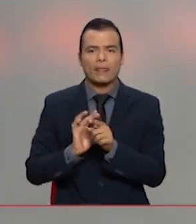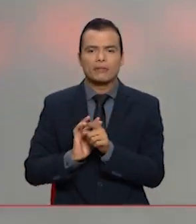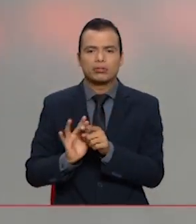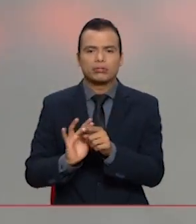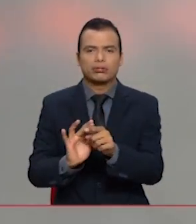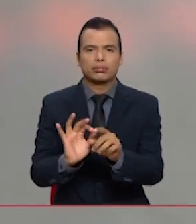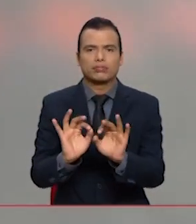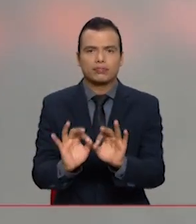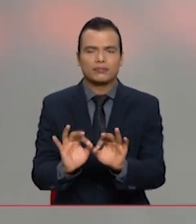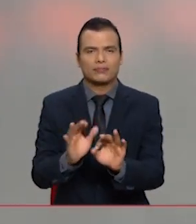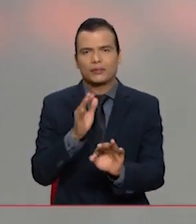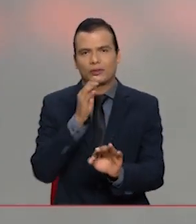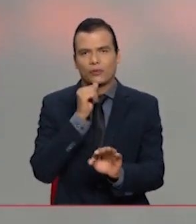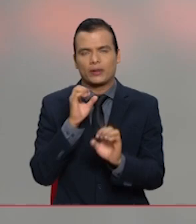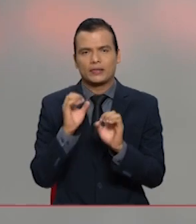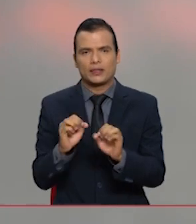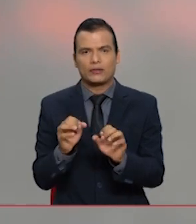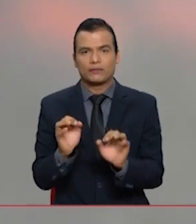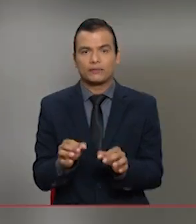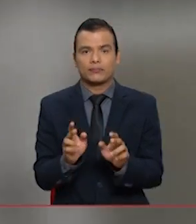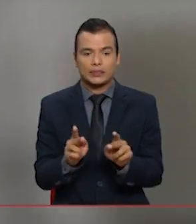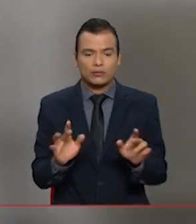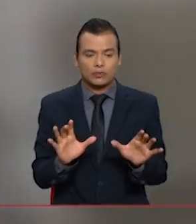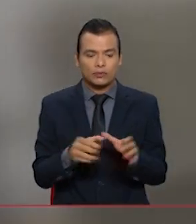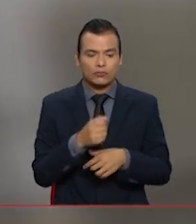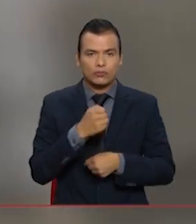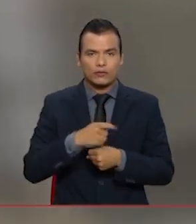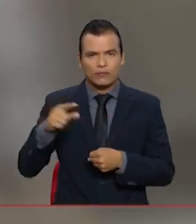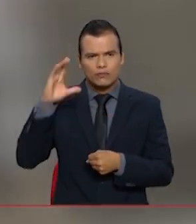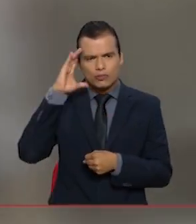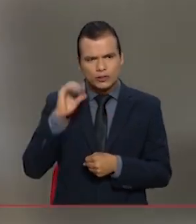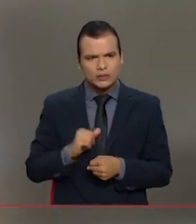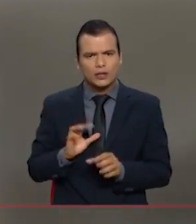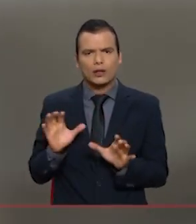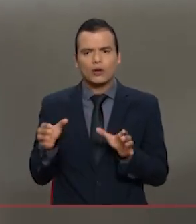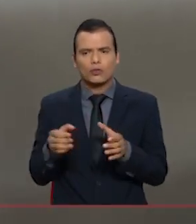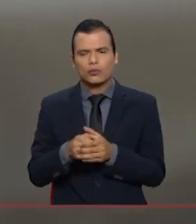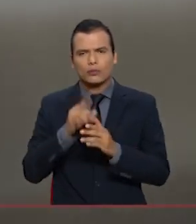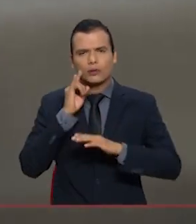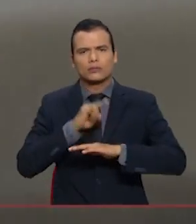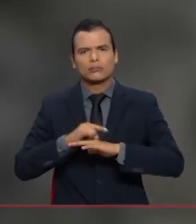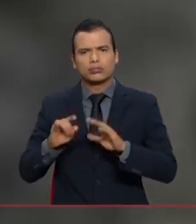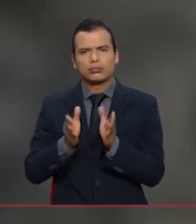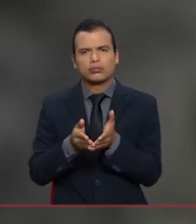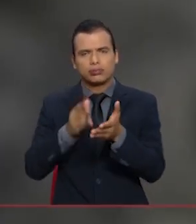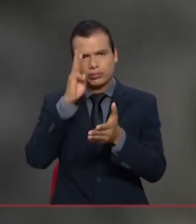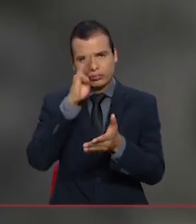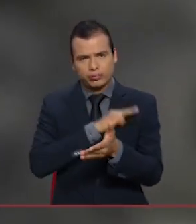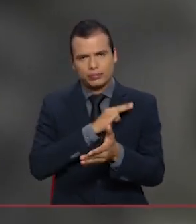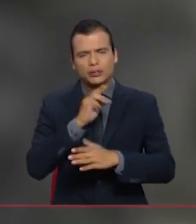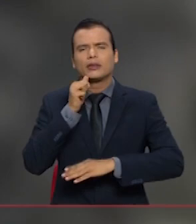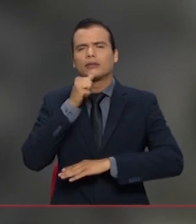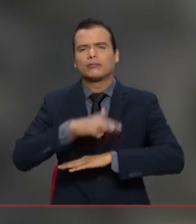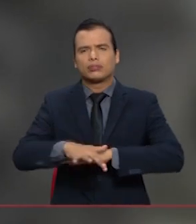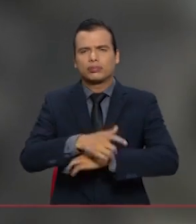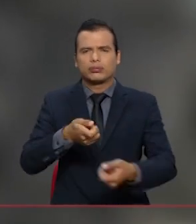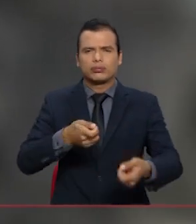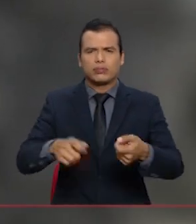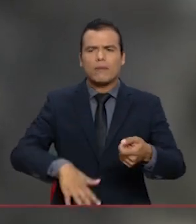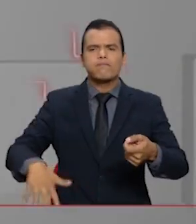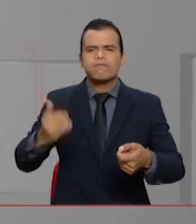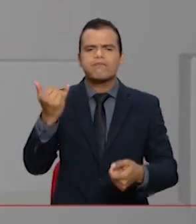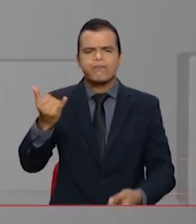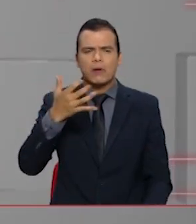la seguridad ciudadana. A esta hora, personal de la Policía y la Armada Nacional adelantan operativos en el territorio para mantener el control del orden